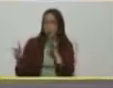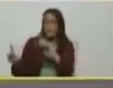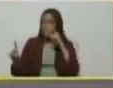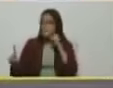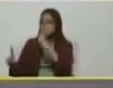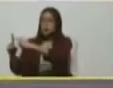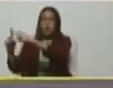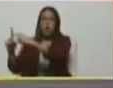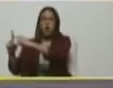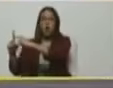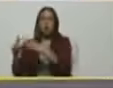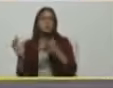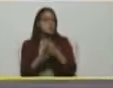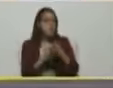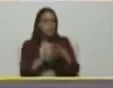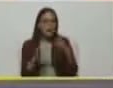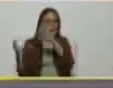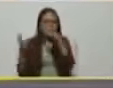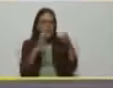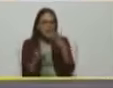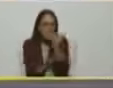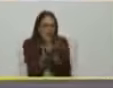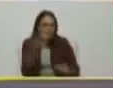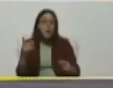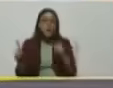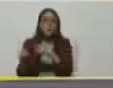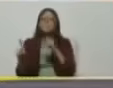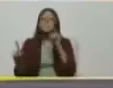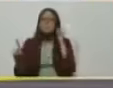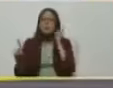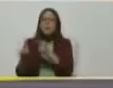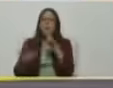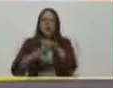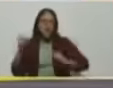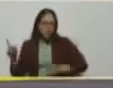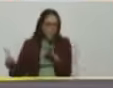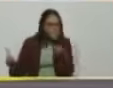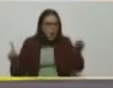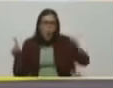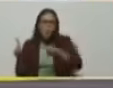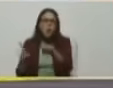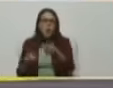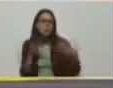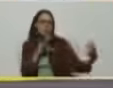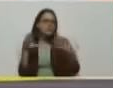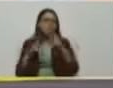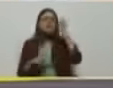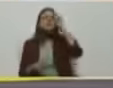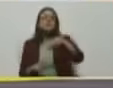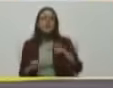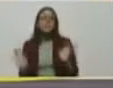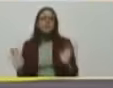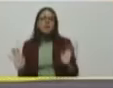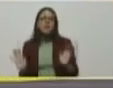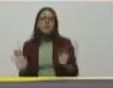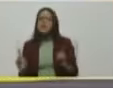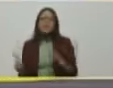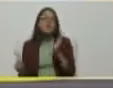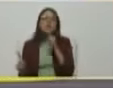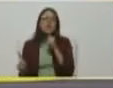batalla, sangrienta, estaba Manuela con una espada, una daga, combatiendo. Y no le quedó